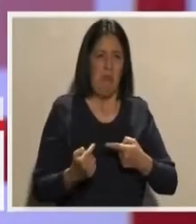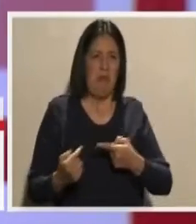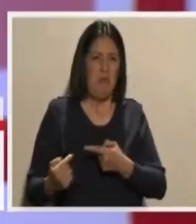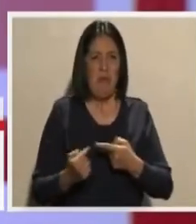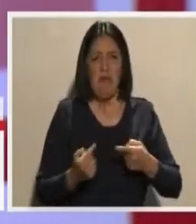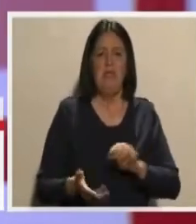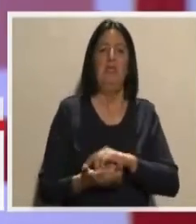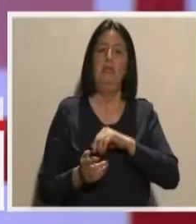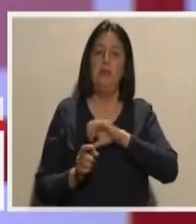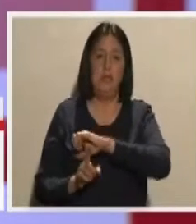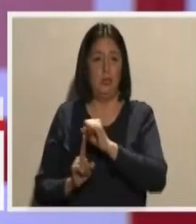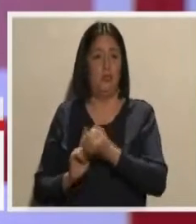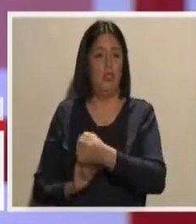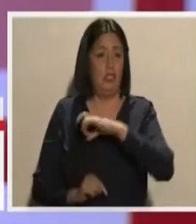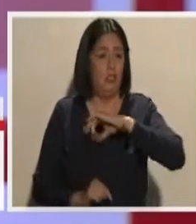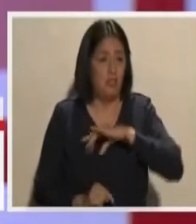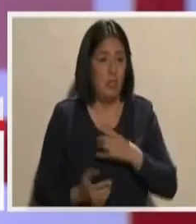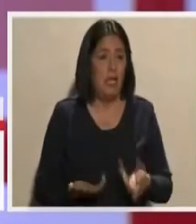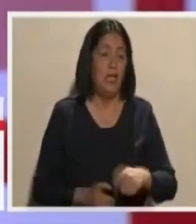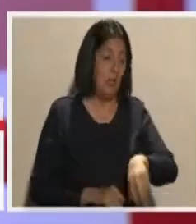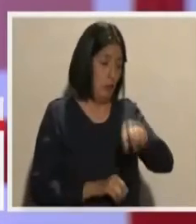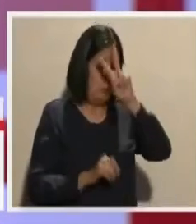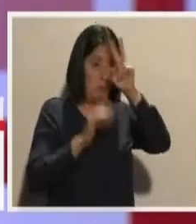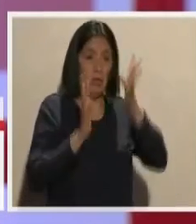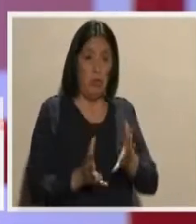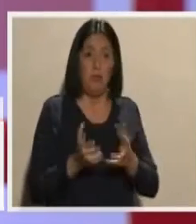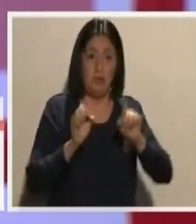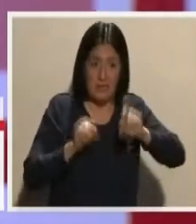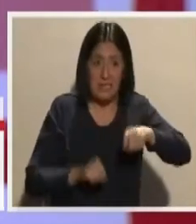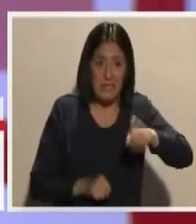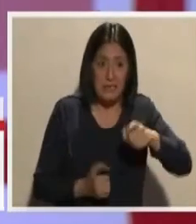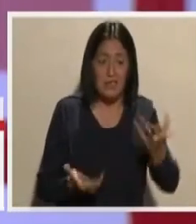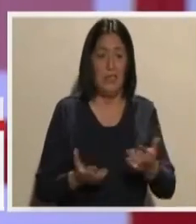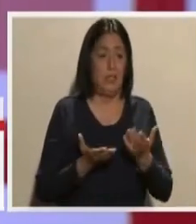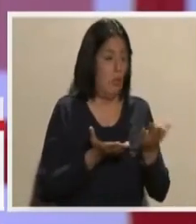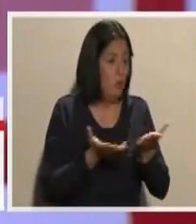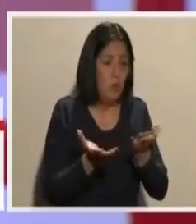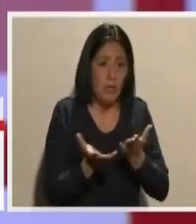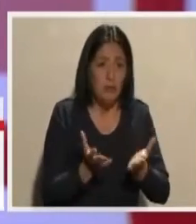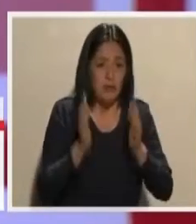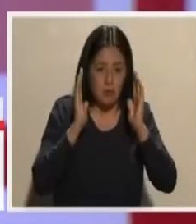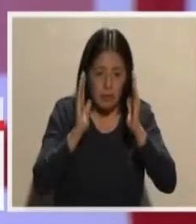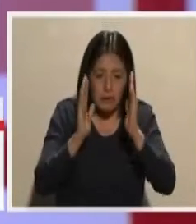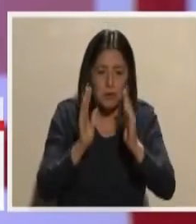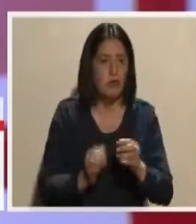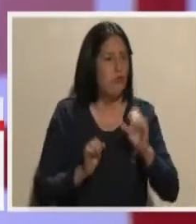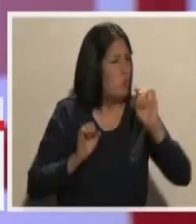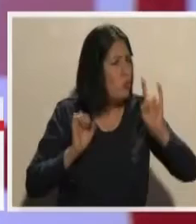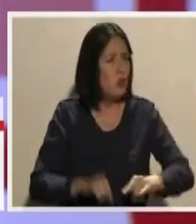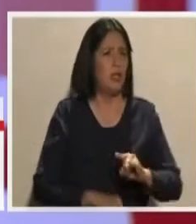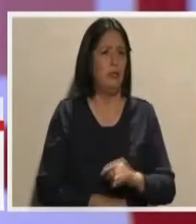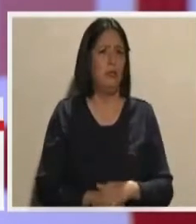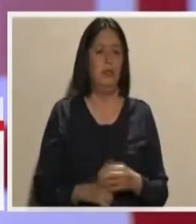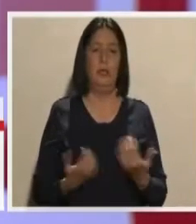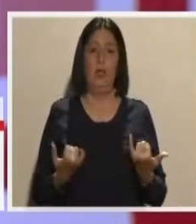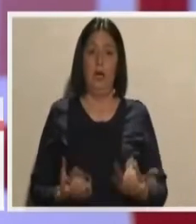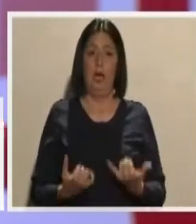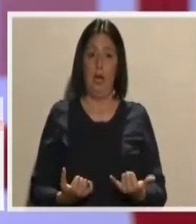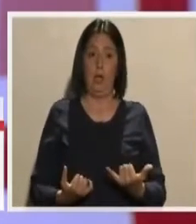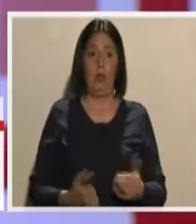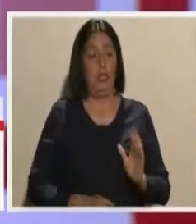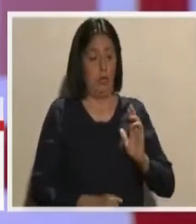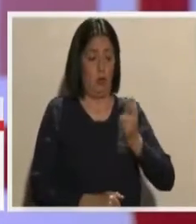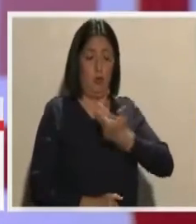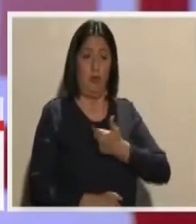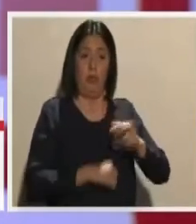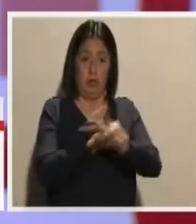sociales. Nuestros compatriotas requieren de una atención urgente. Hoy, nuestro